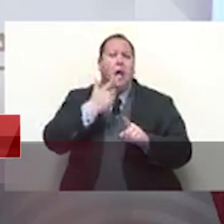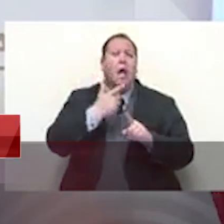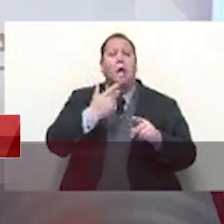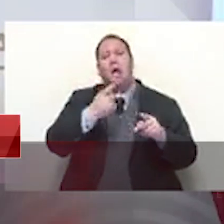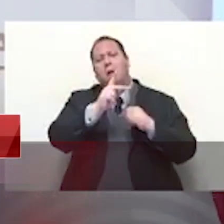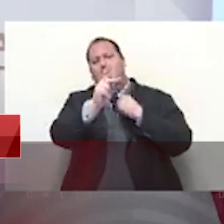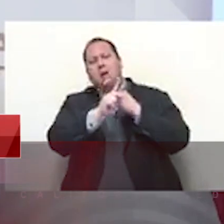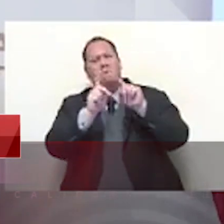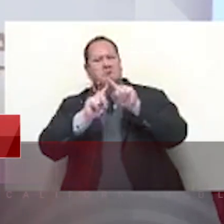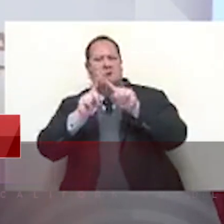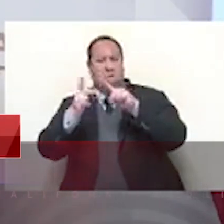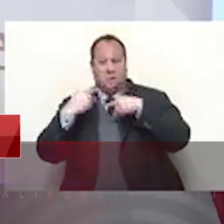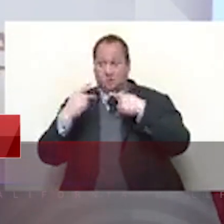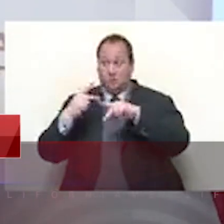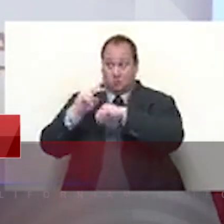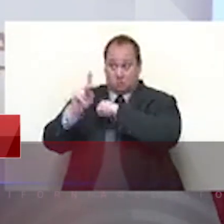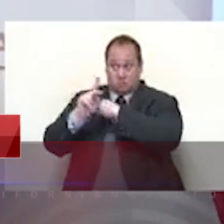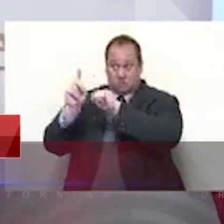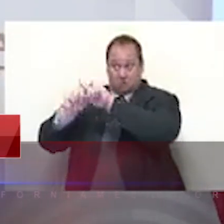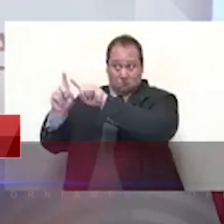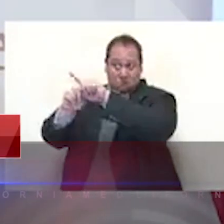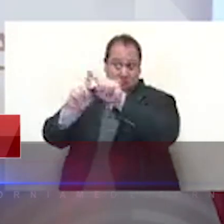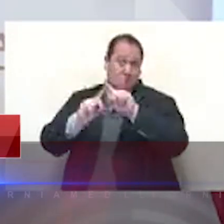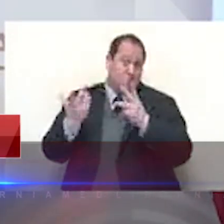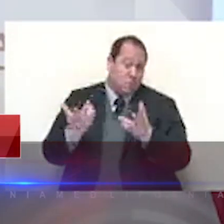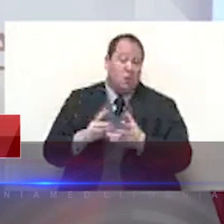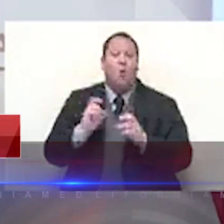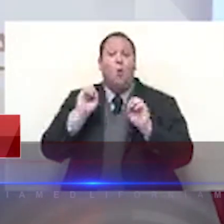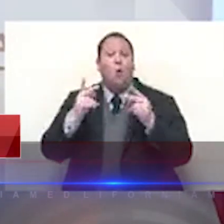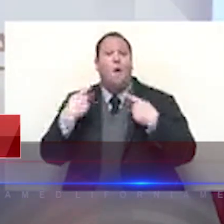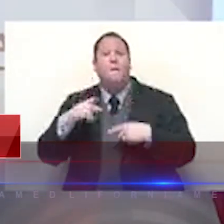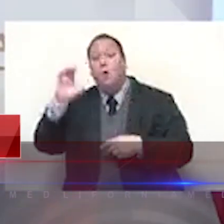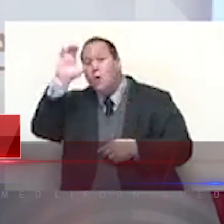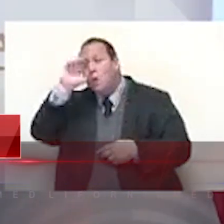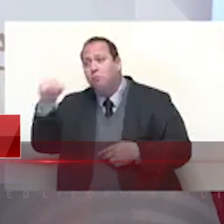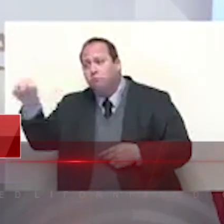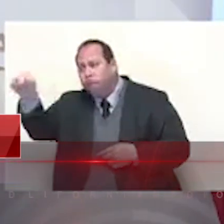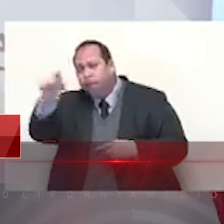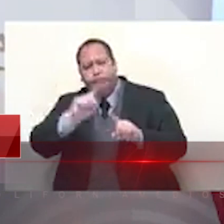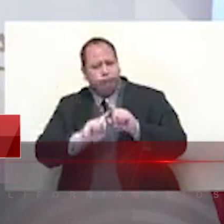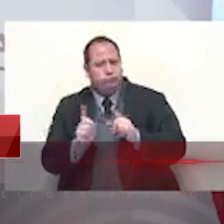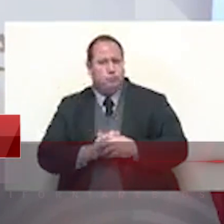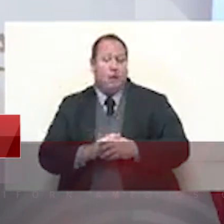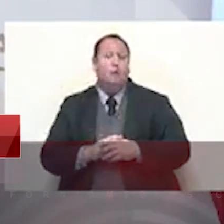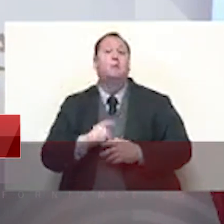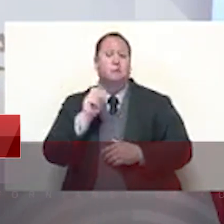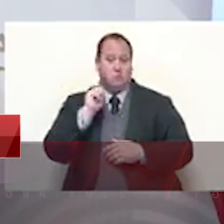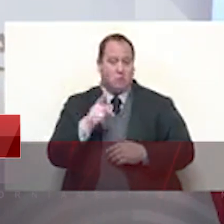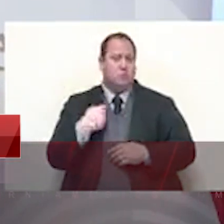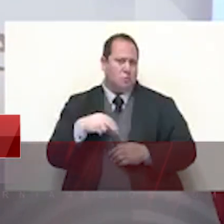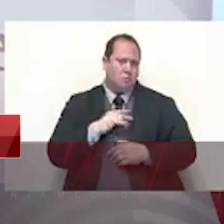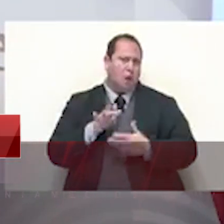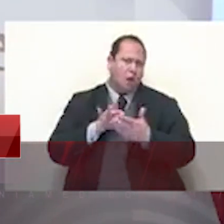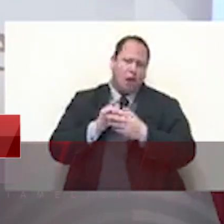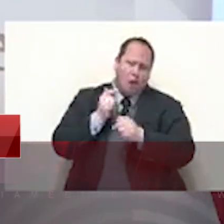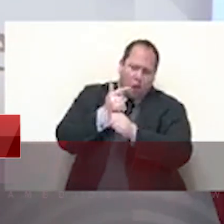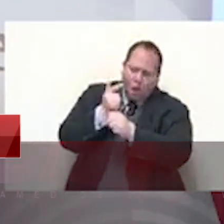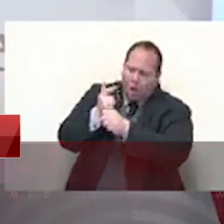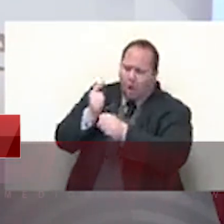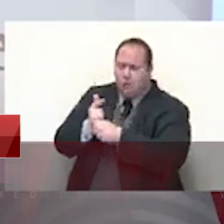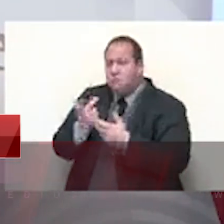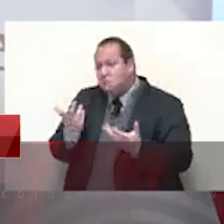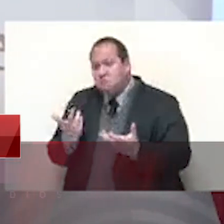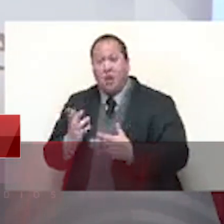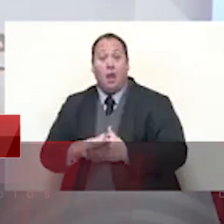nacionalidades, inclusive diferentes tipos de cultura. Hemos tenido también apoyos o detecciones para